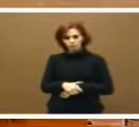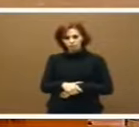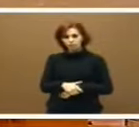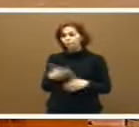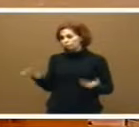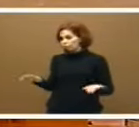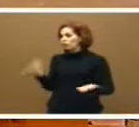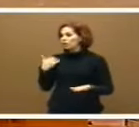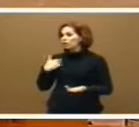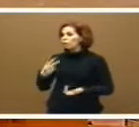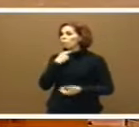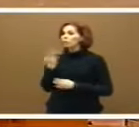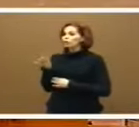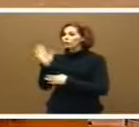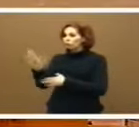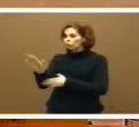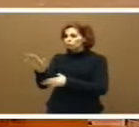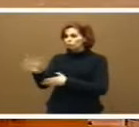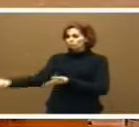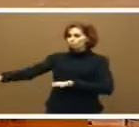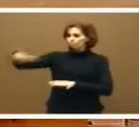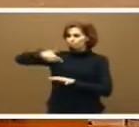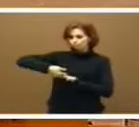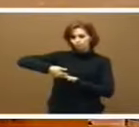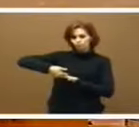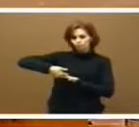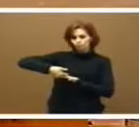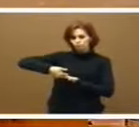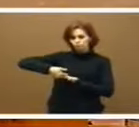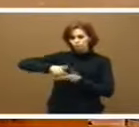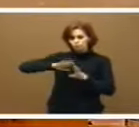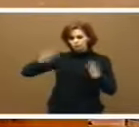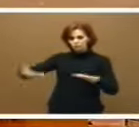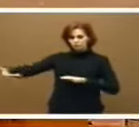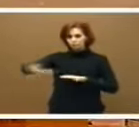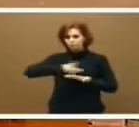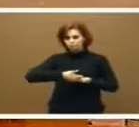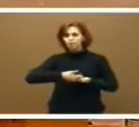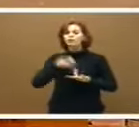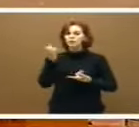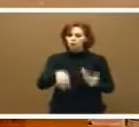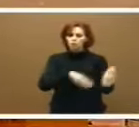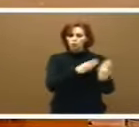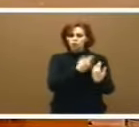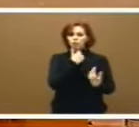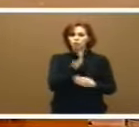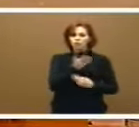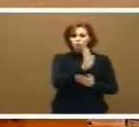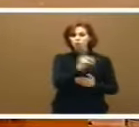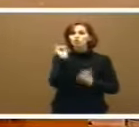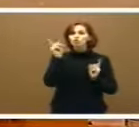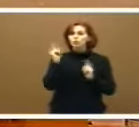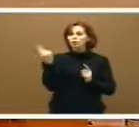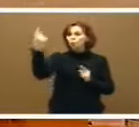los portavoces parlamentarios. Se ha recibido en la mesa de la Cámara, también tiene conocimiento la Junta de Portavoces, solo una